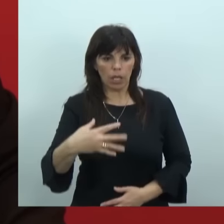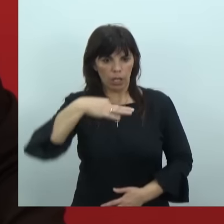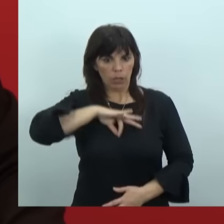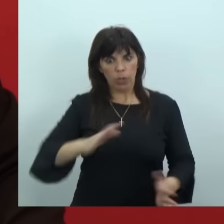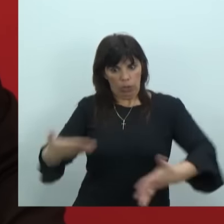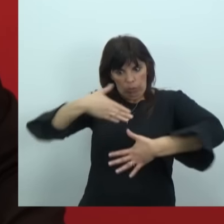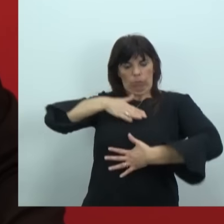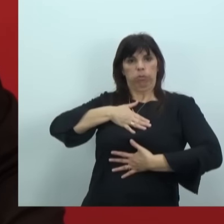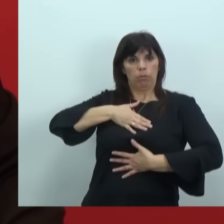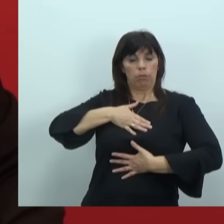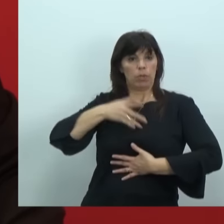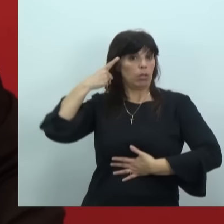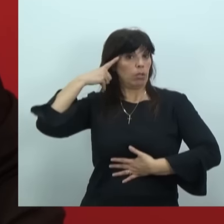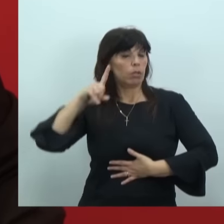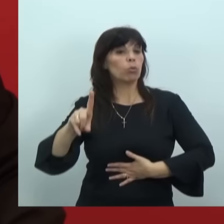ti.